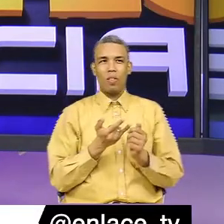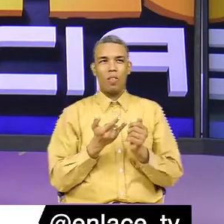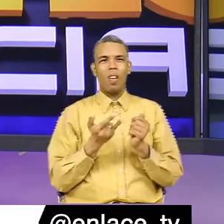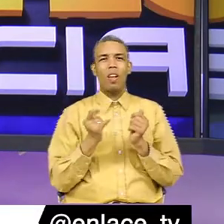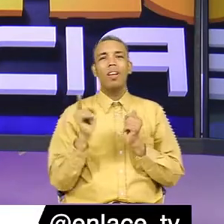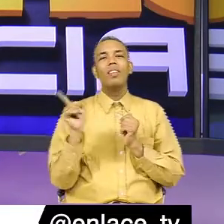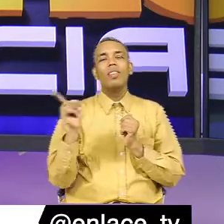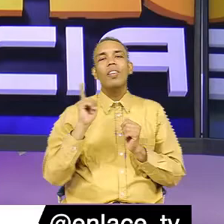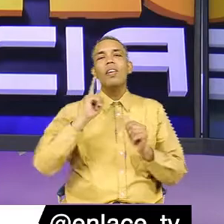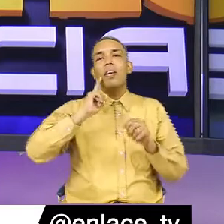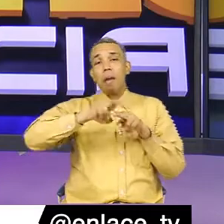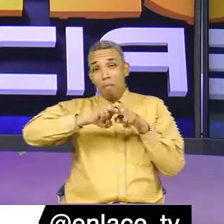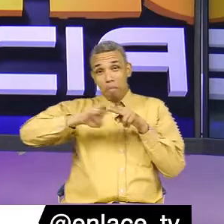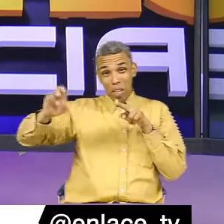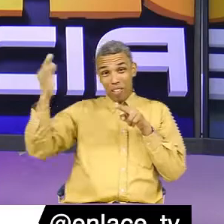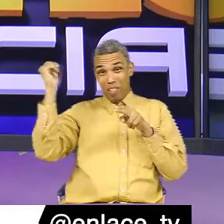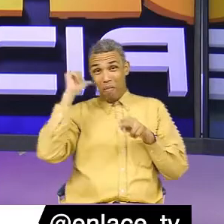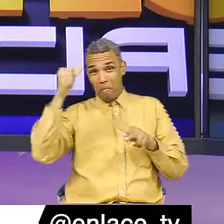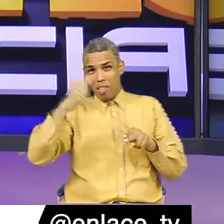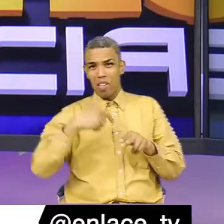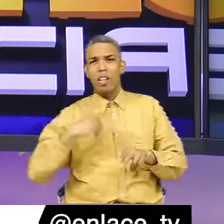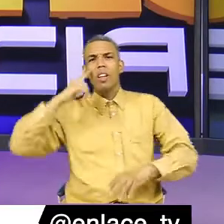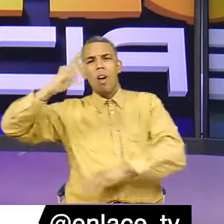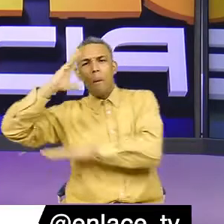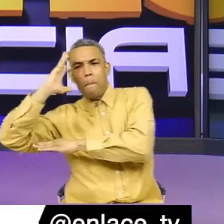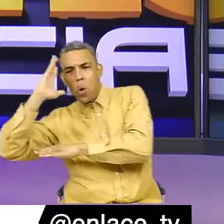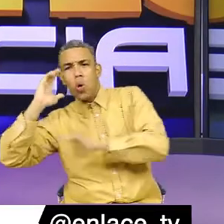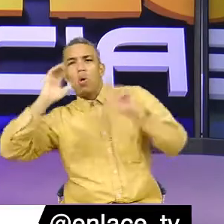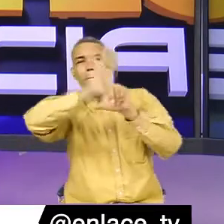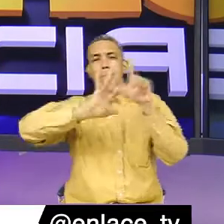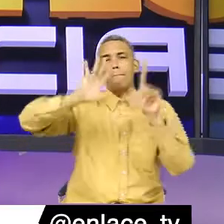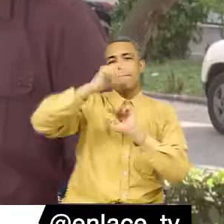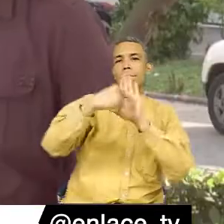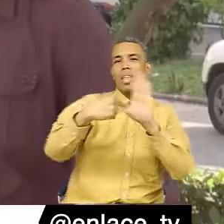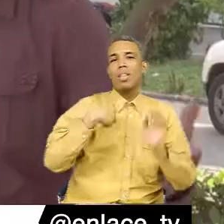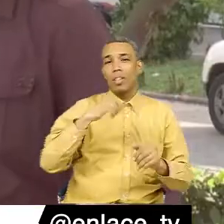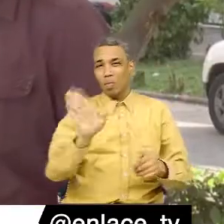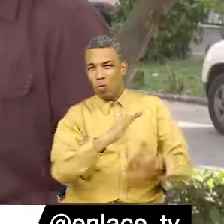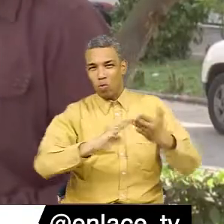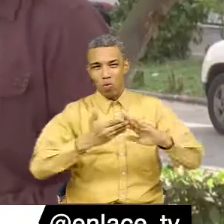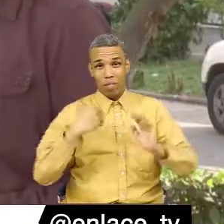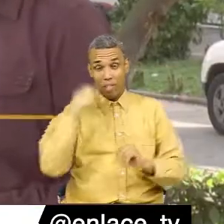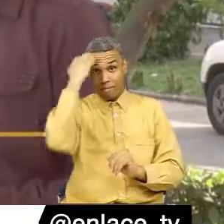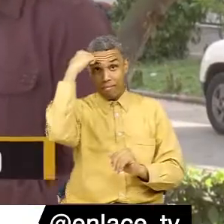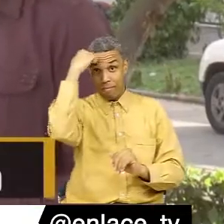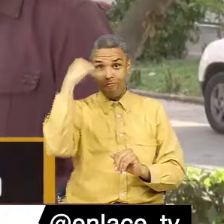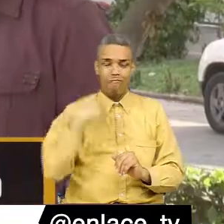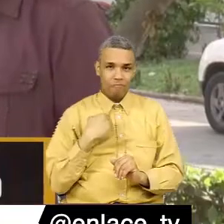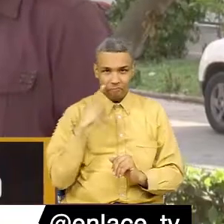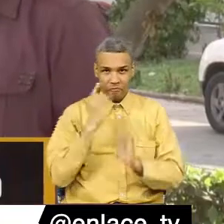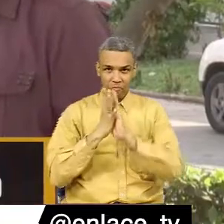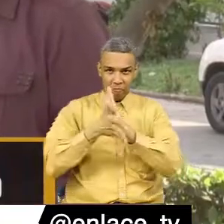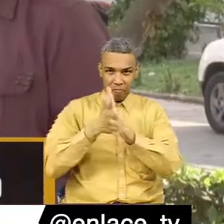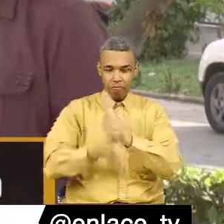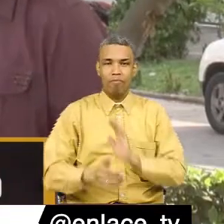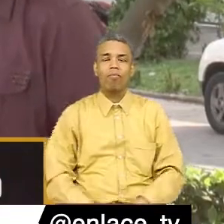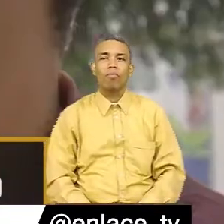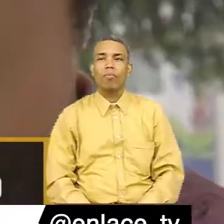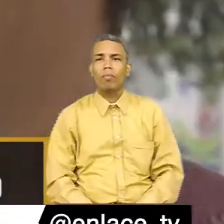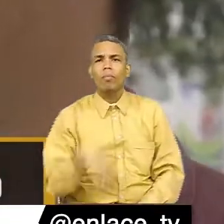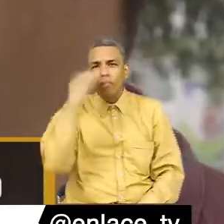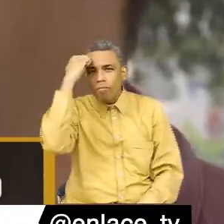videoconferencia para ofrecer un programa de maestría a los docentes. Una especial invitación a los docentes y personal interesado